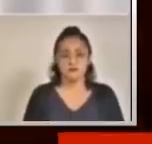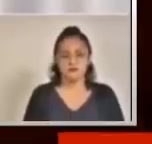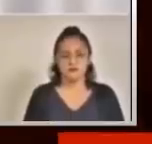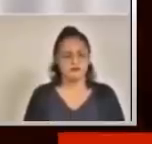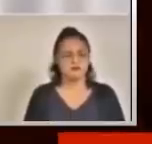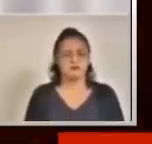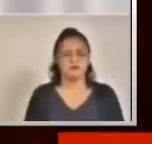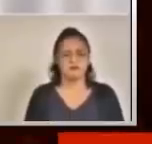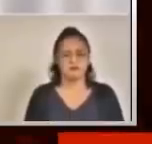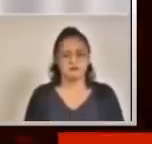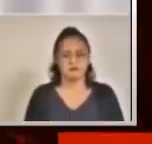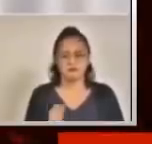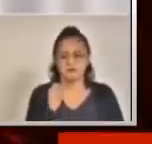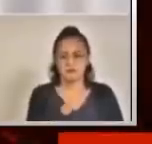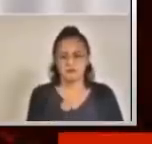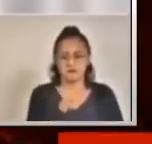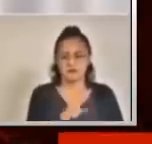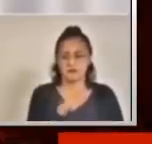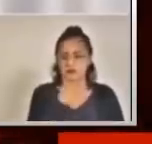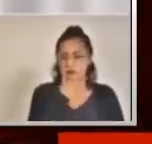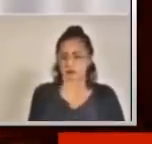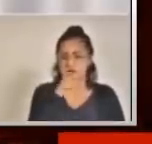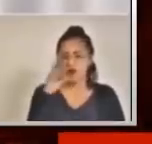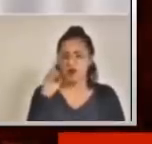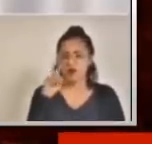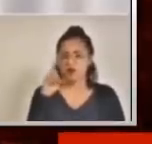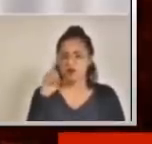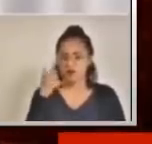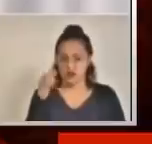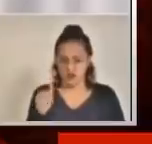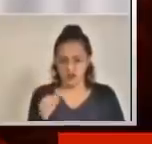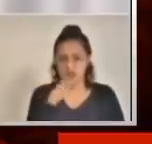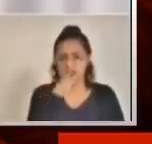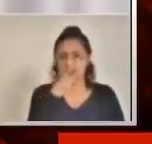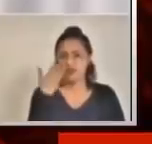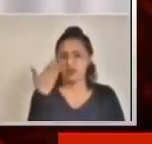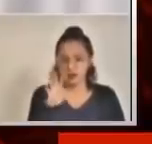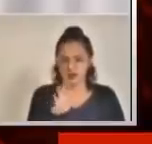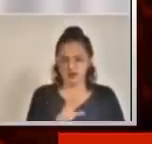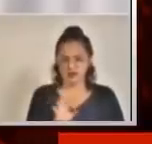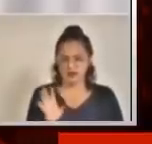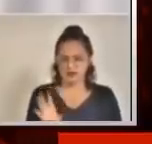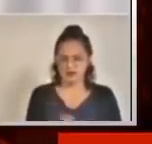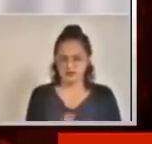él mismo lo soy ya dice en ese dicho cuestionable